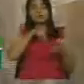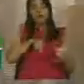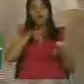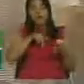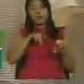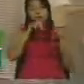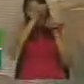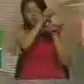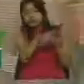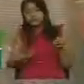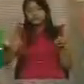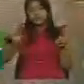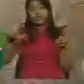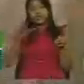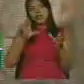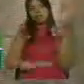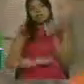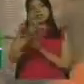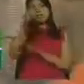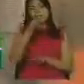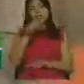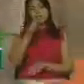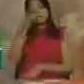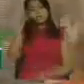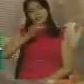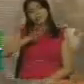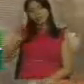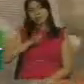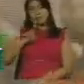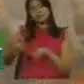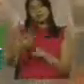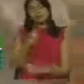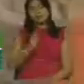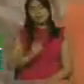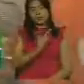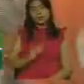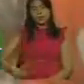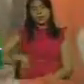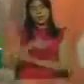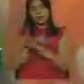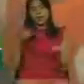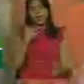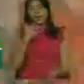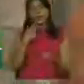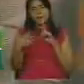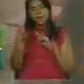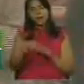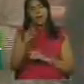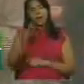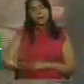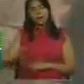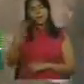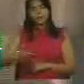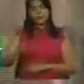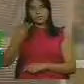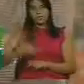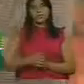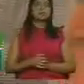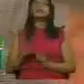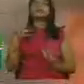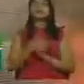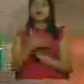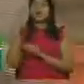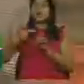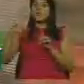todo lo que es el desarrollo de la soberanía alimentaria de nuestro país, que es una instrucción del presidente. Pero fíjate un aspecto, Carlos, un aspecto muy importante en términos de